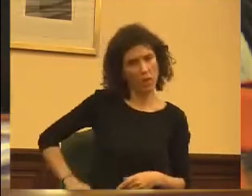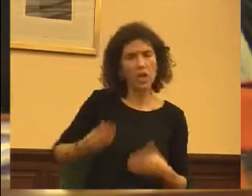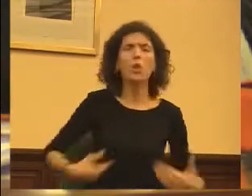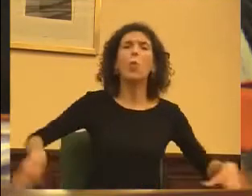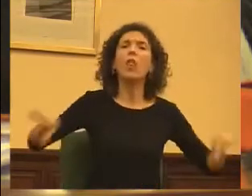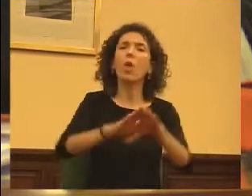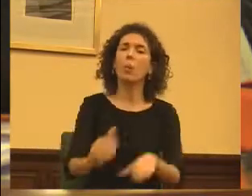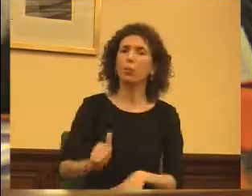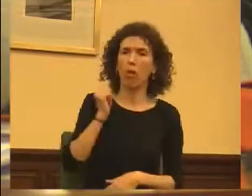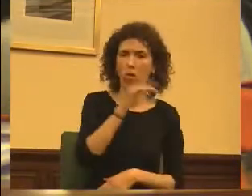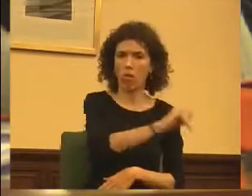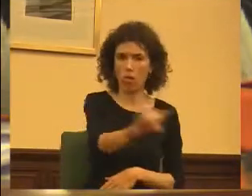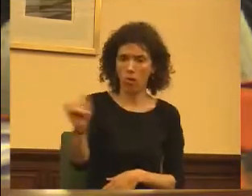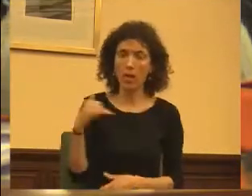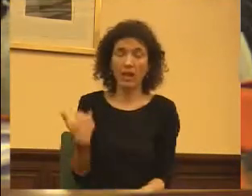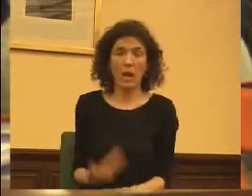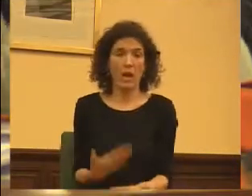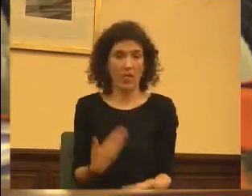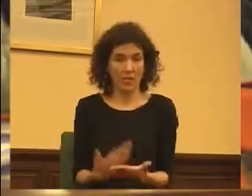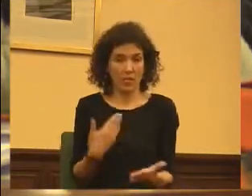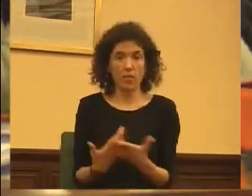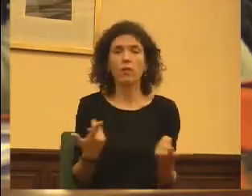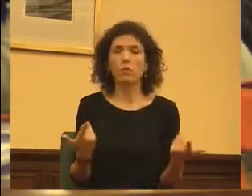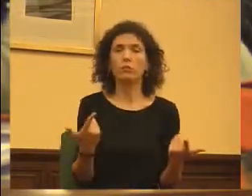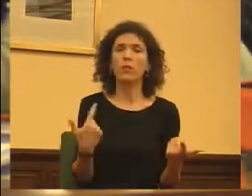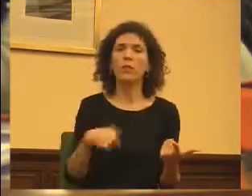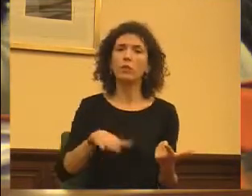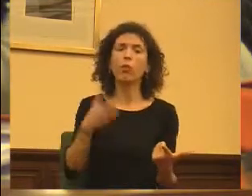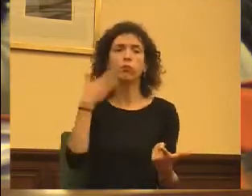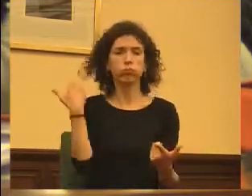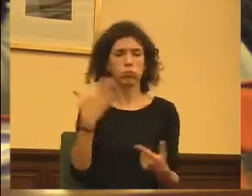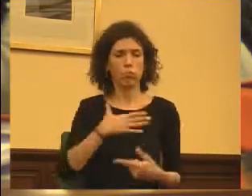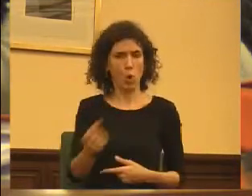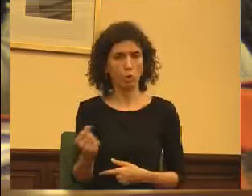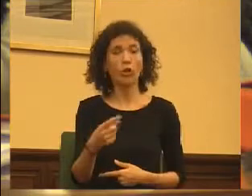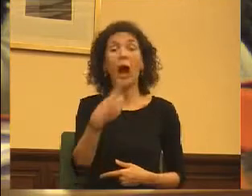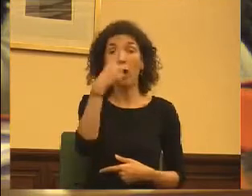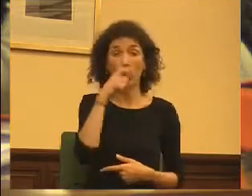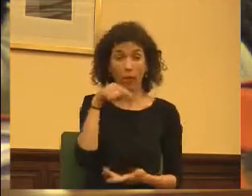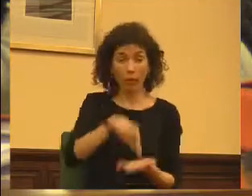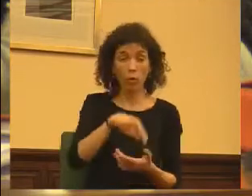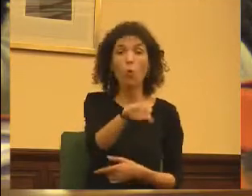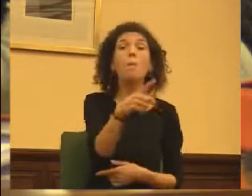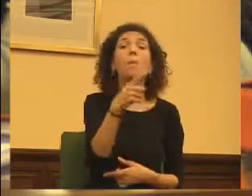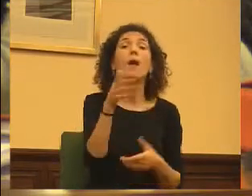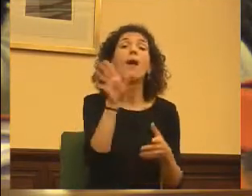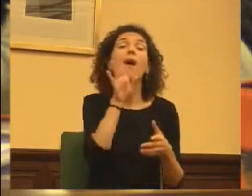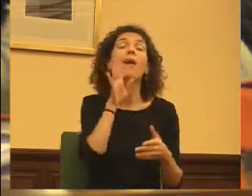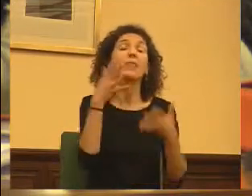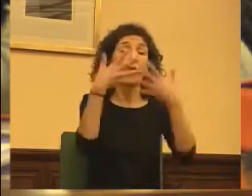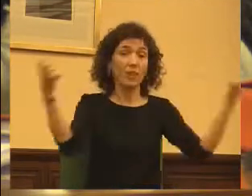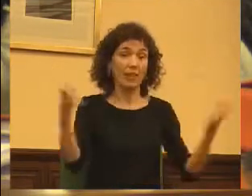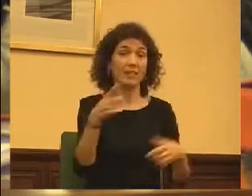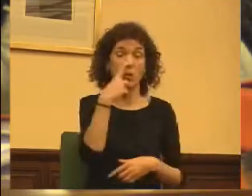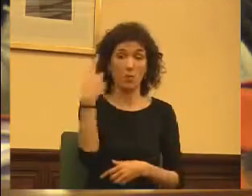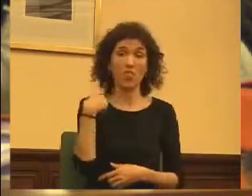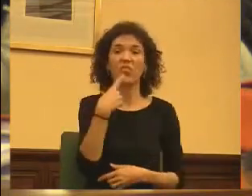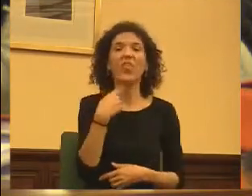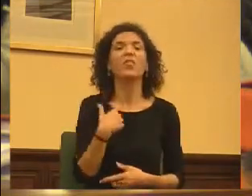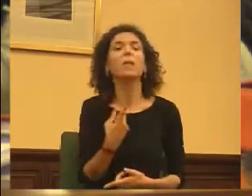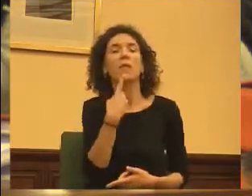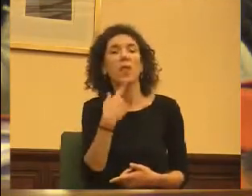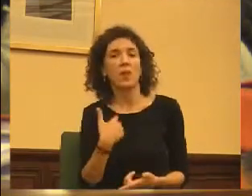musical profesional en igualdad de oportunidades, garantiza el brillo de esta ciudad. Y recordando, señora Cortés, sus palabras del año